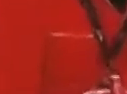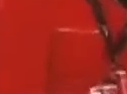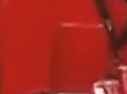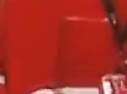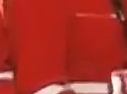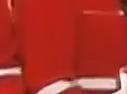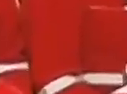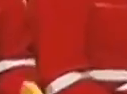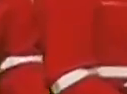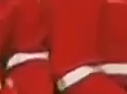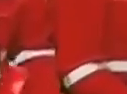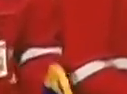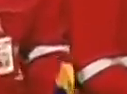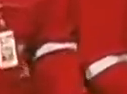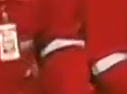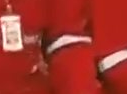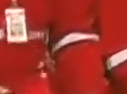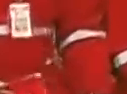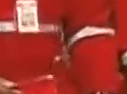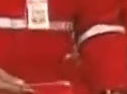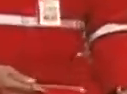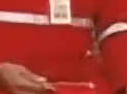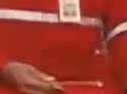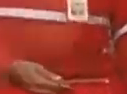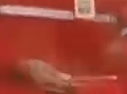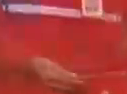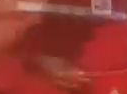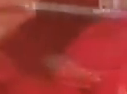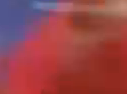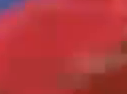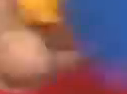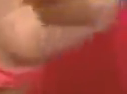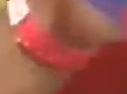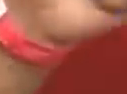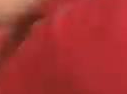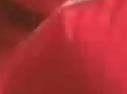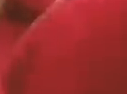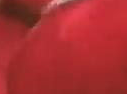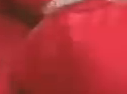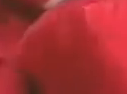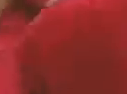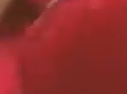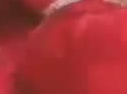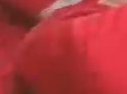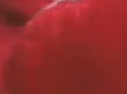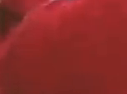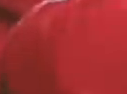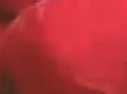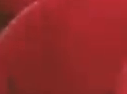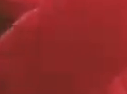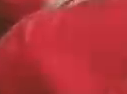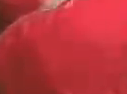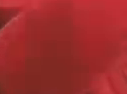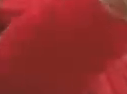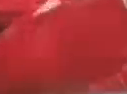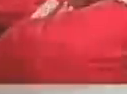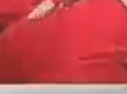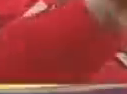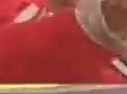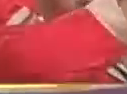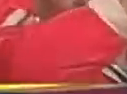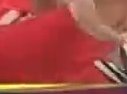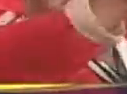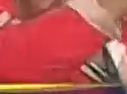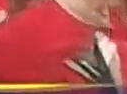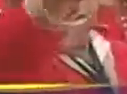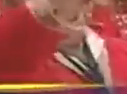eterno Hugo Chávez, atentando contra la principal industria del país, Petróleos de Venezuela. Y hacía precisamente